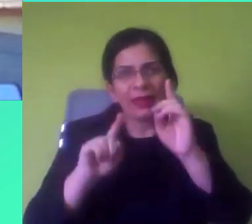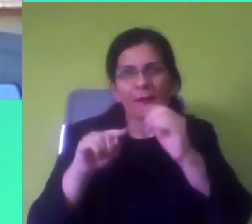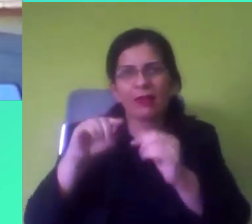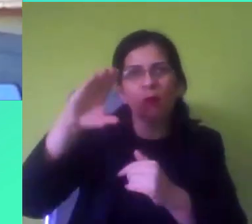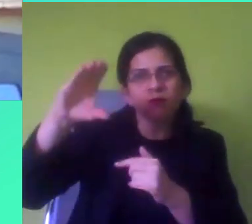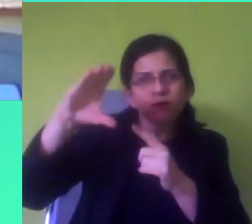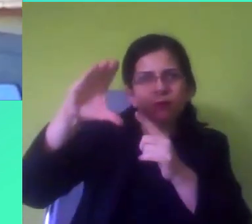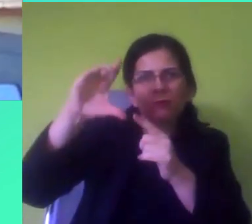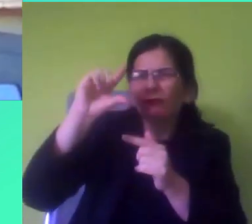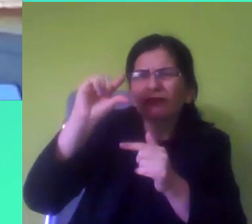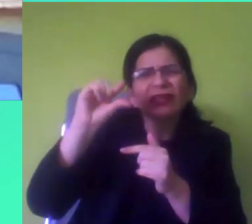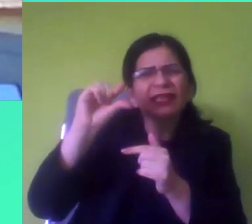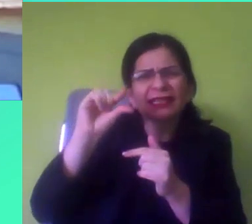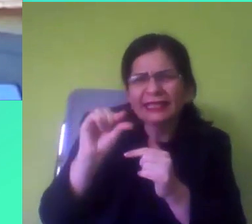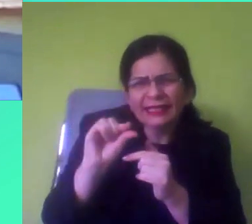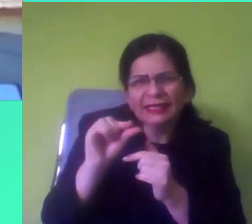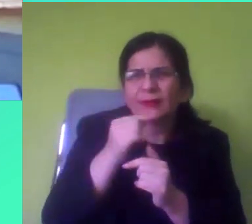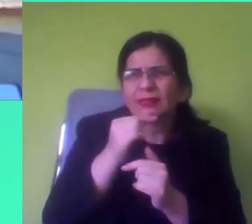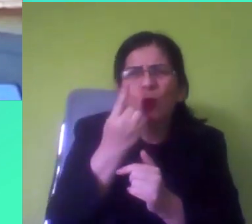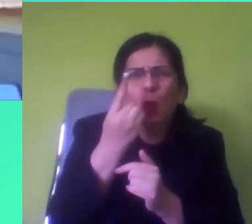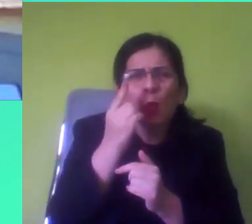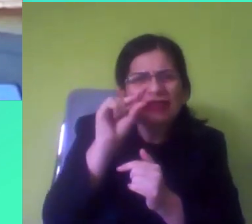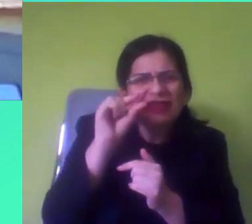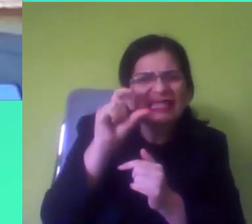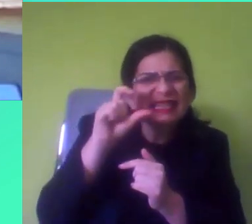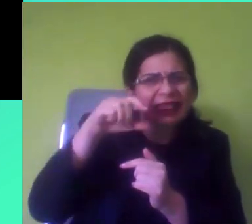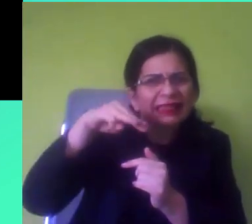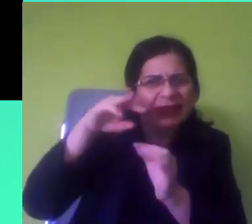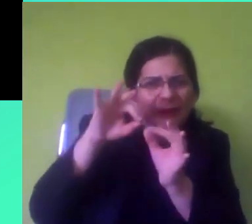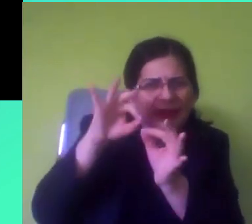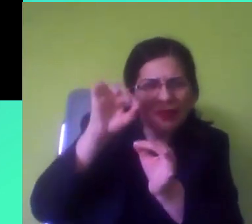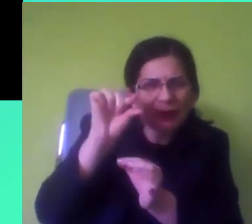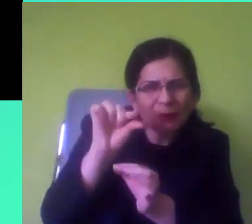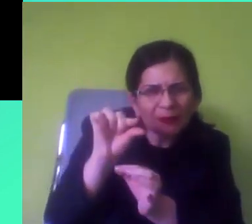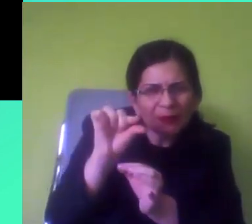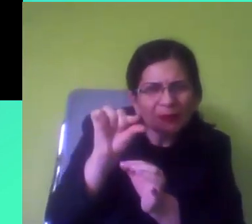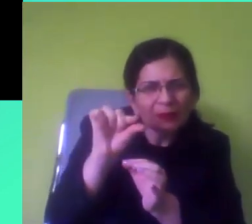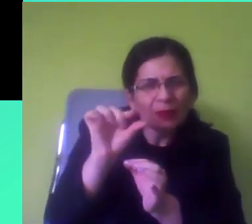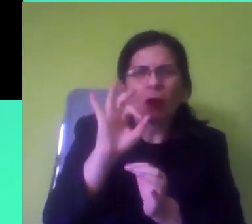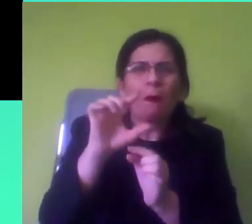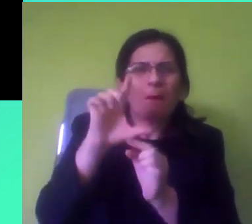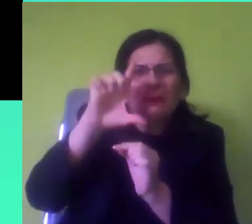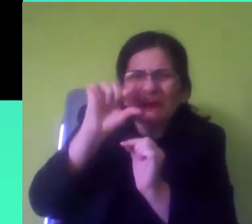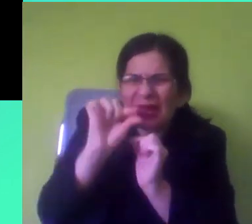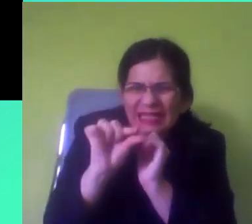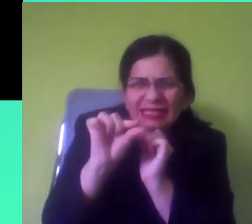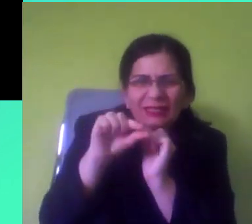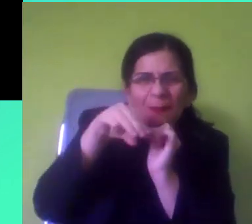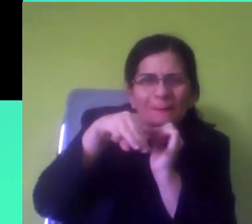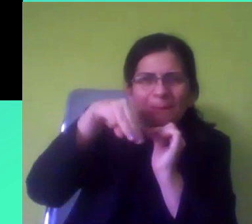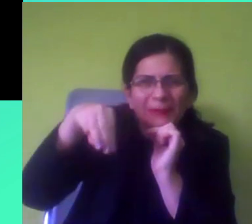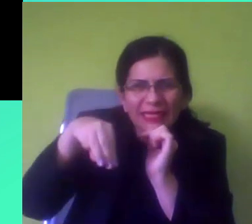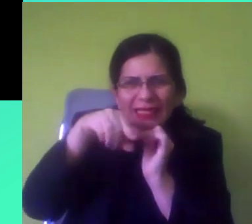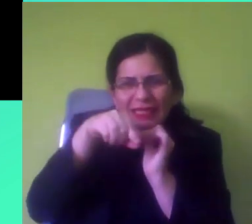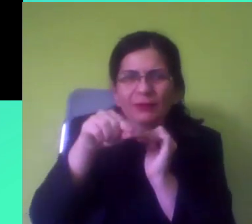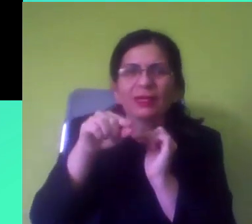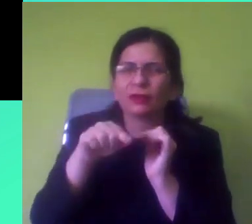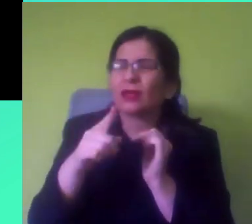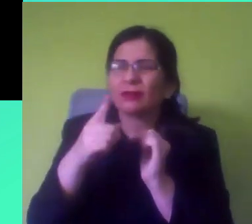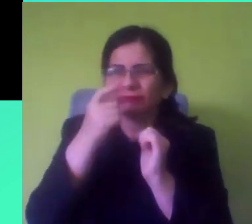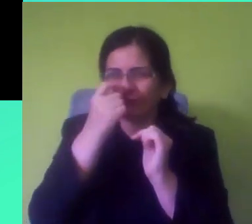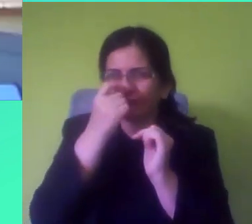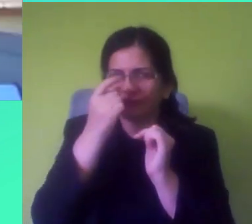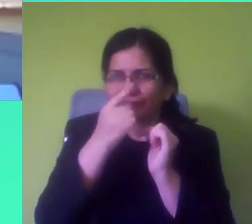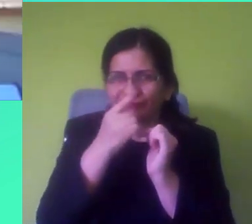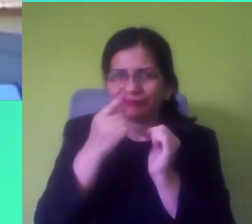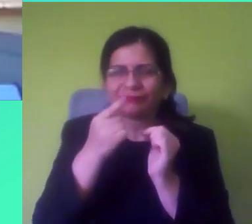algunos milímetros o hasta 1 centímetro, vemos que el derretimiento aumenta